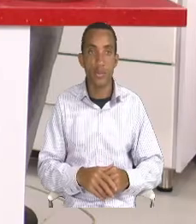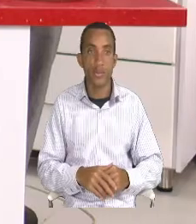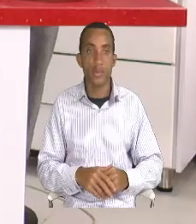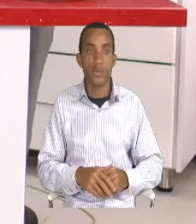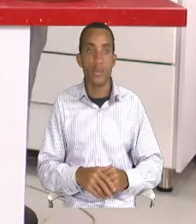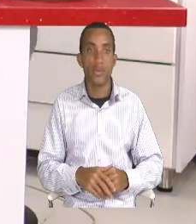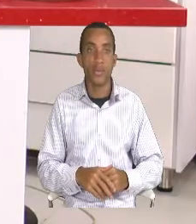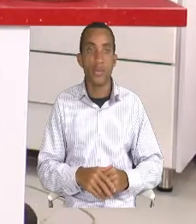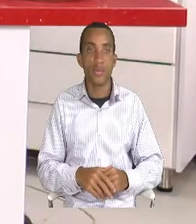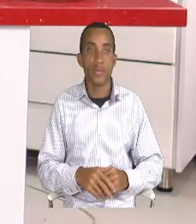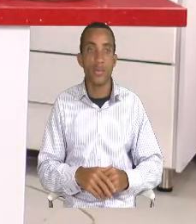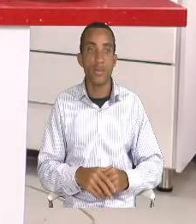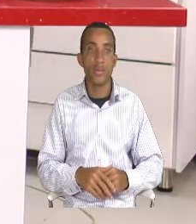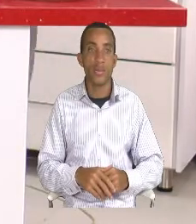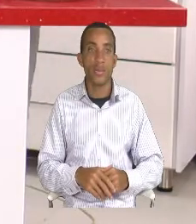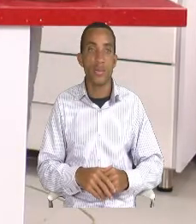Ok.